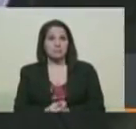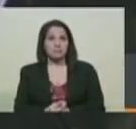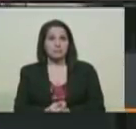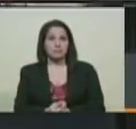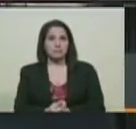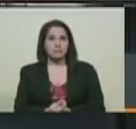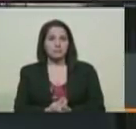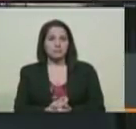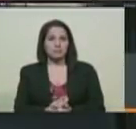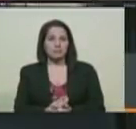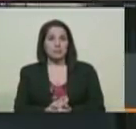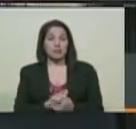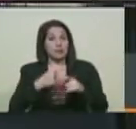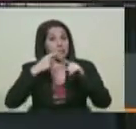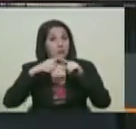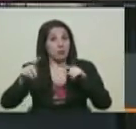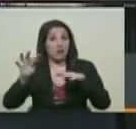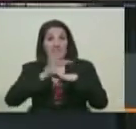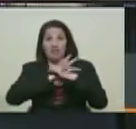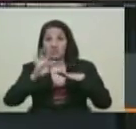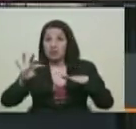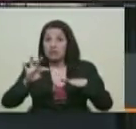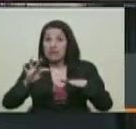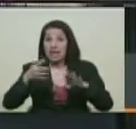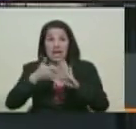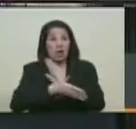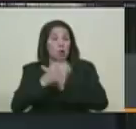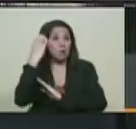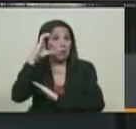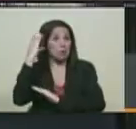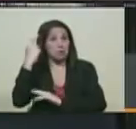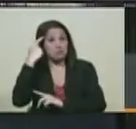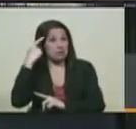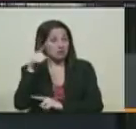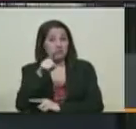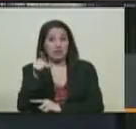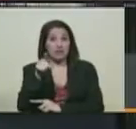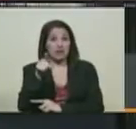Pero lo que pasó en la frontera con Colombia no tiene nombre, ustedes no lo saben.